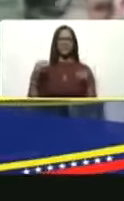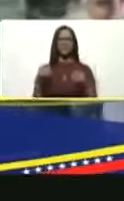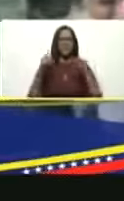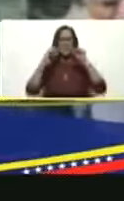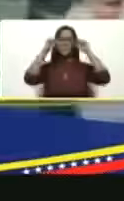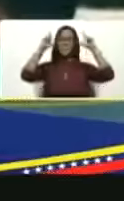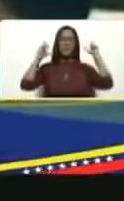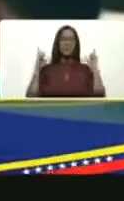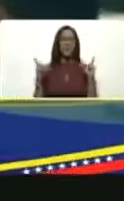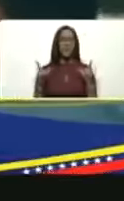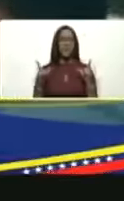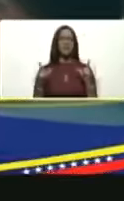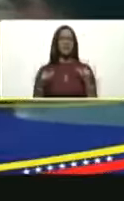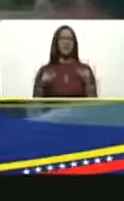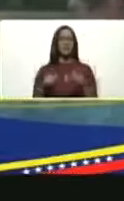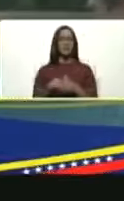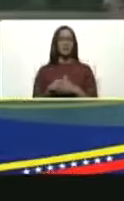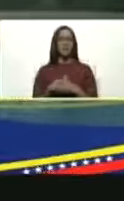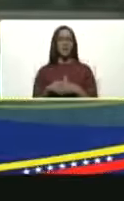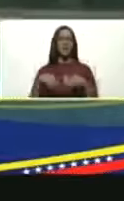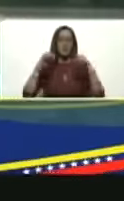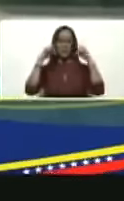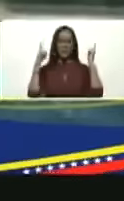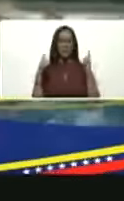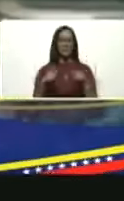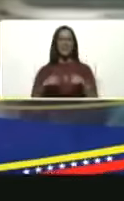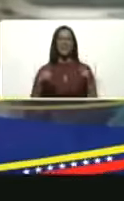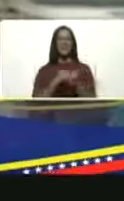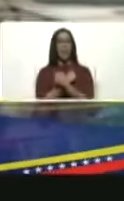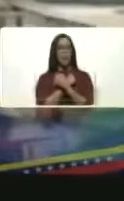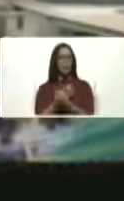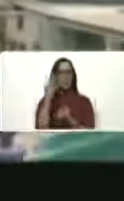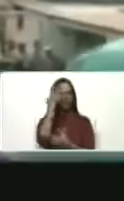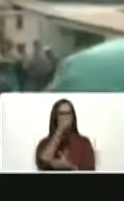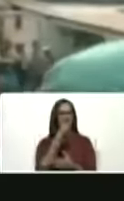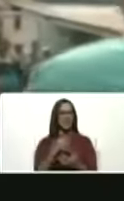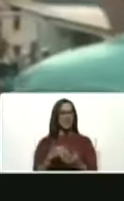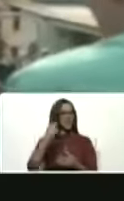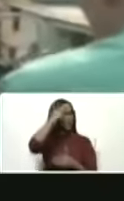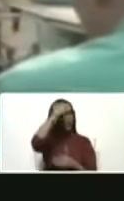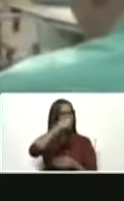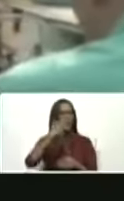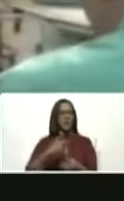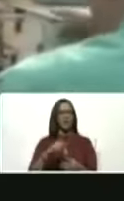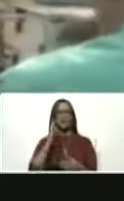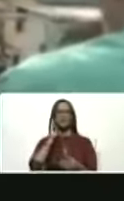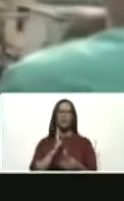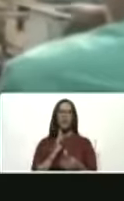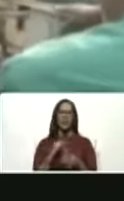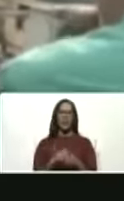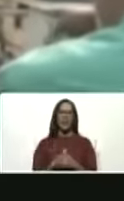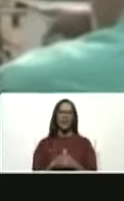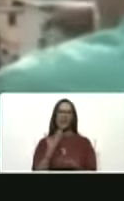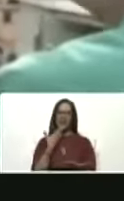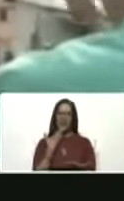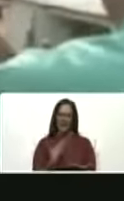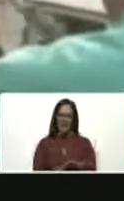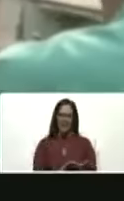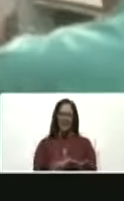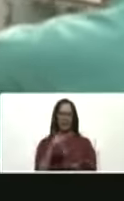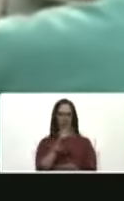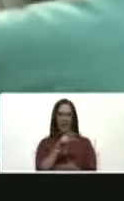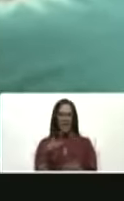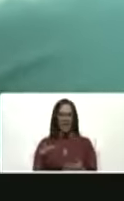Impresionante la sorpresa llena de amor y de belleza del pueblo de Ciudad Bolívar. Le agradezco a la gente